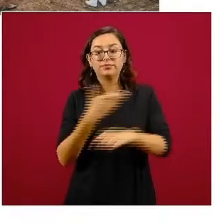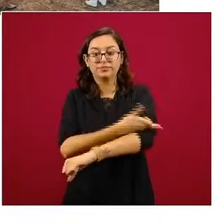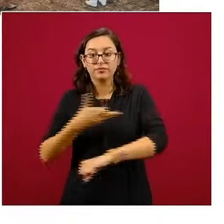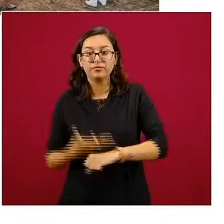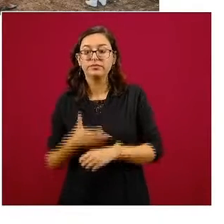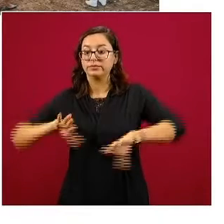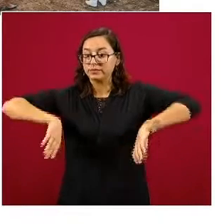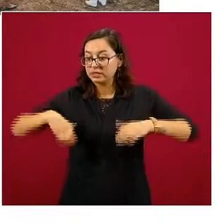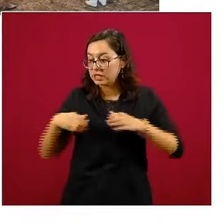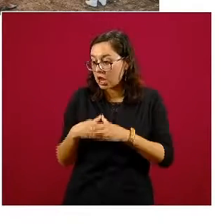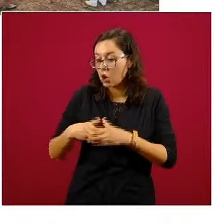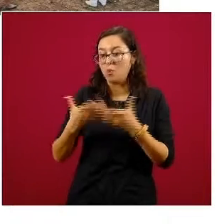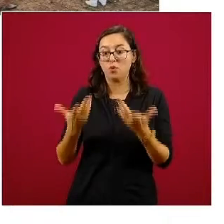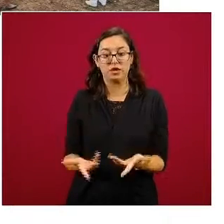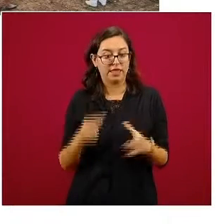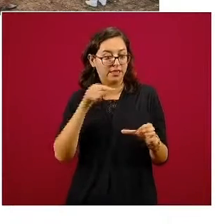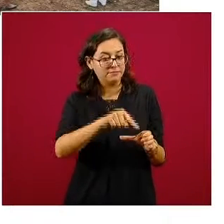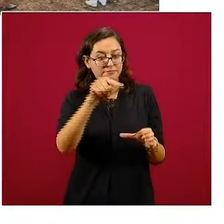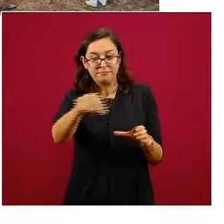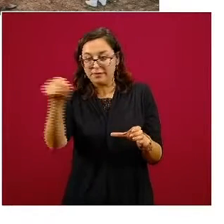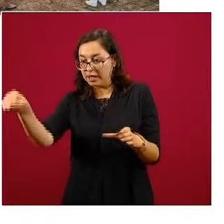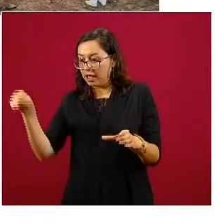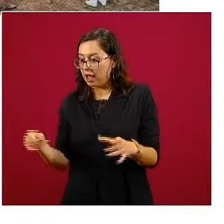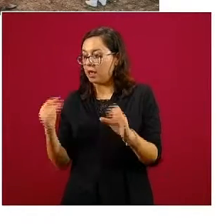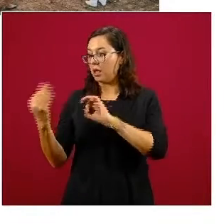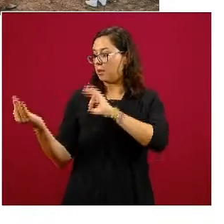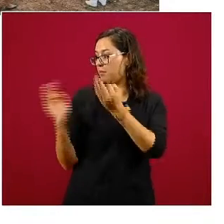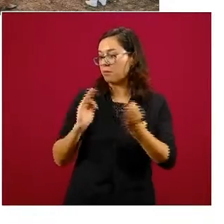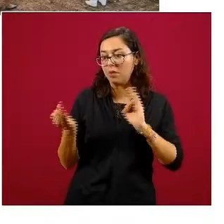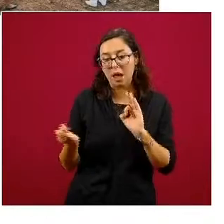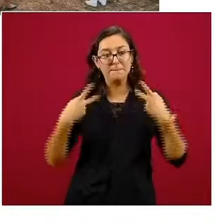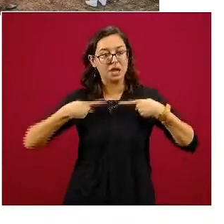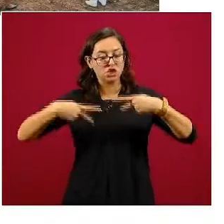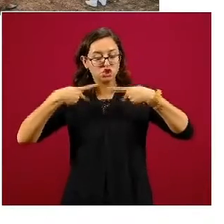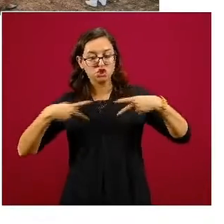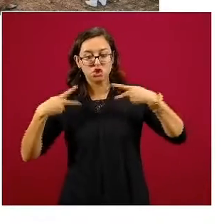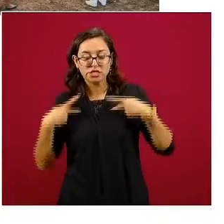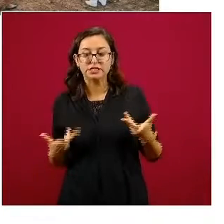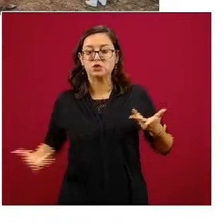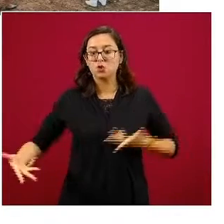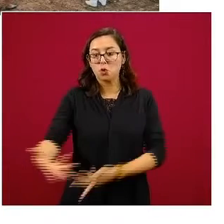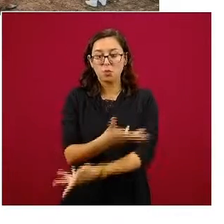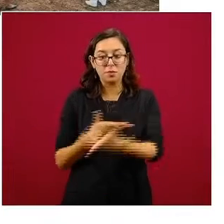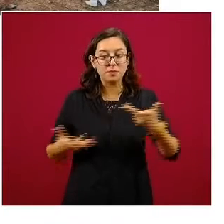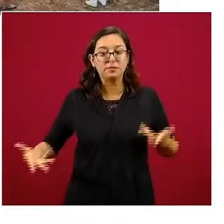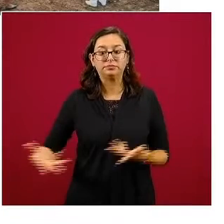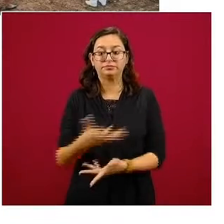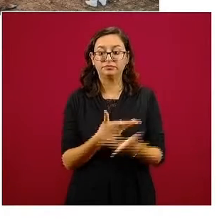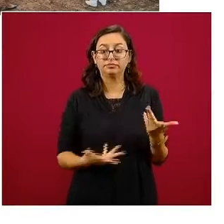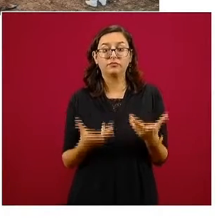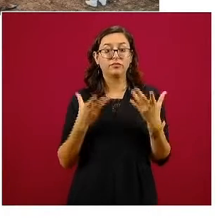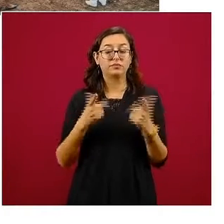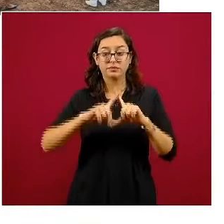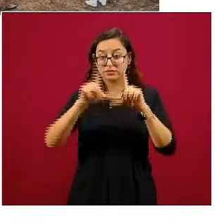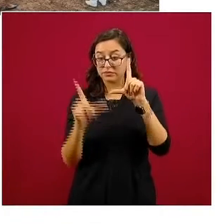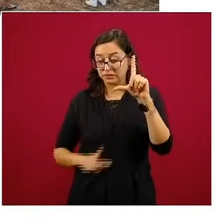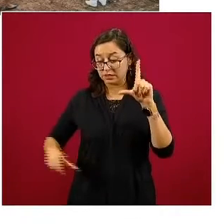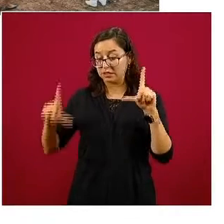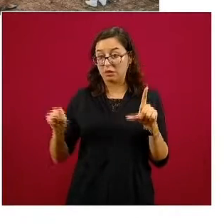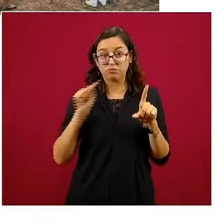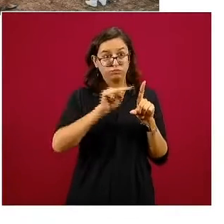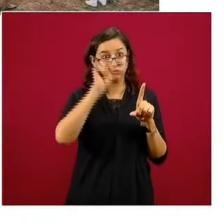ocupación, o visto al revés, 50% todavía de disponibilidad de camas para personas con COVID en estado muy